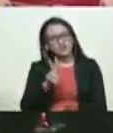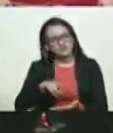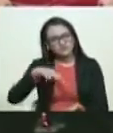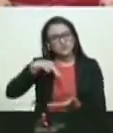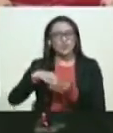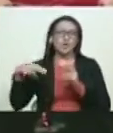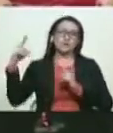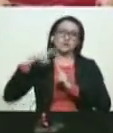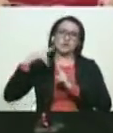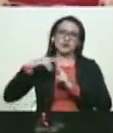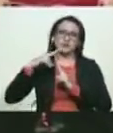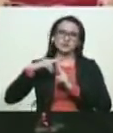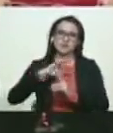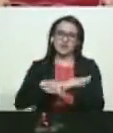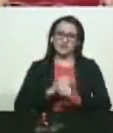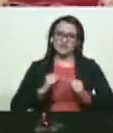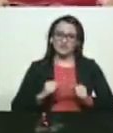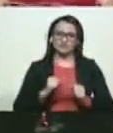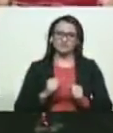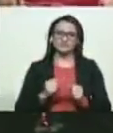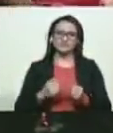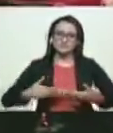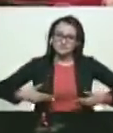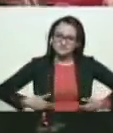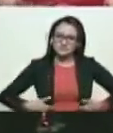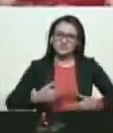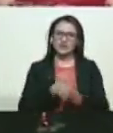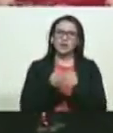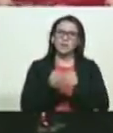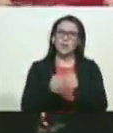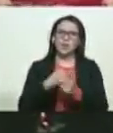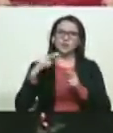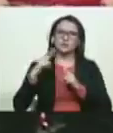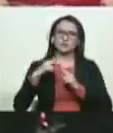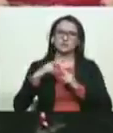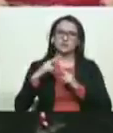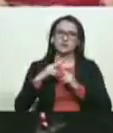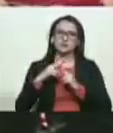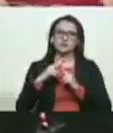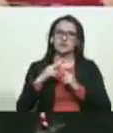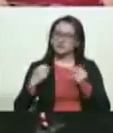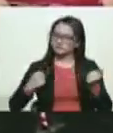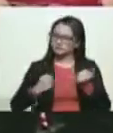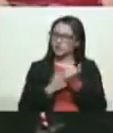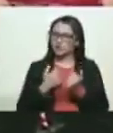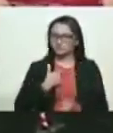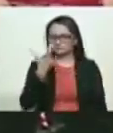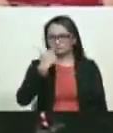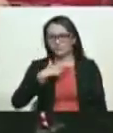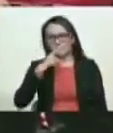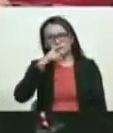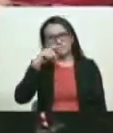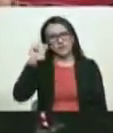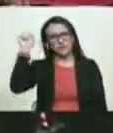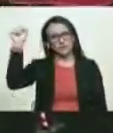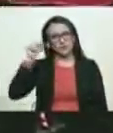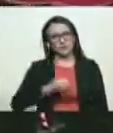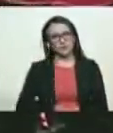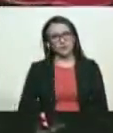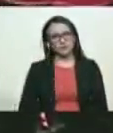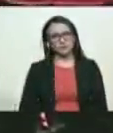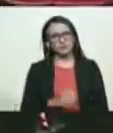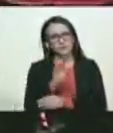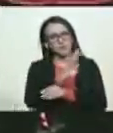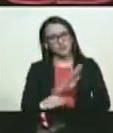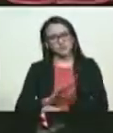al táchira con nuestro esfuerzo nuestro amor y el táchira puede contar conmigo nicolás maduro mano como